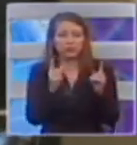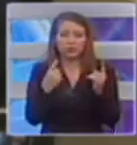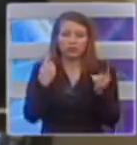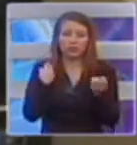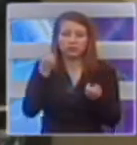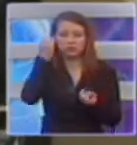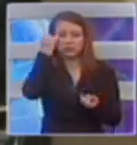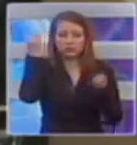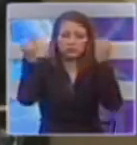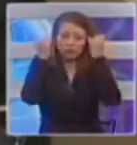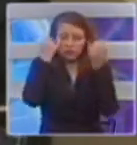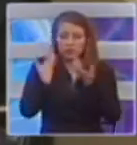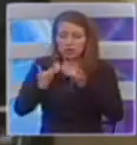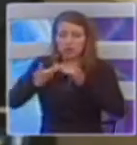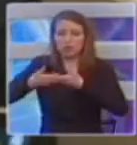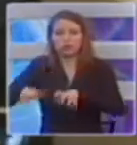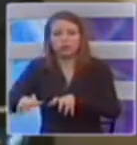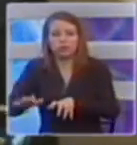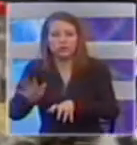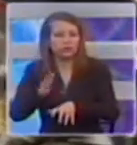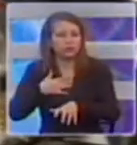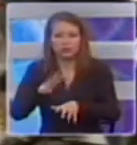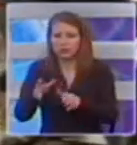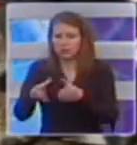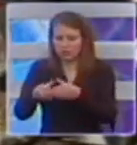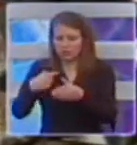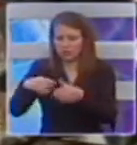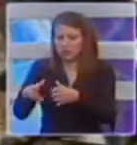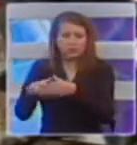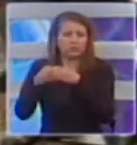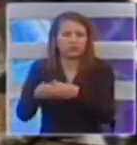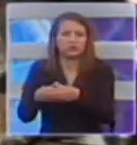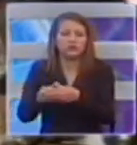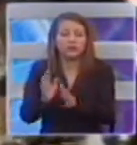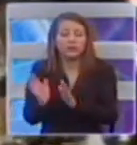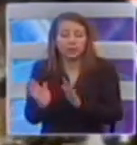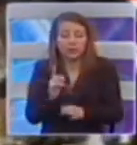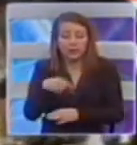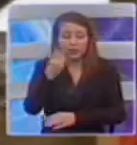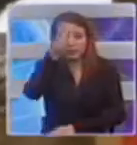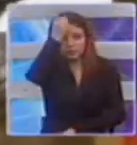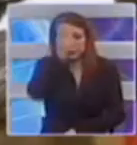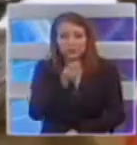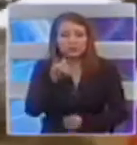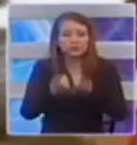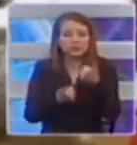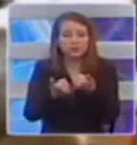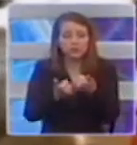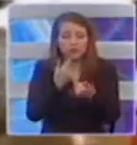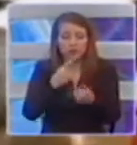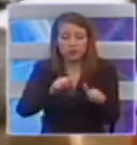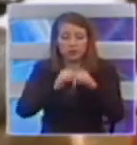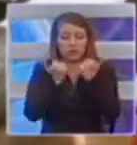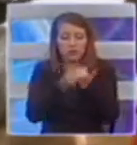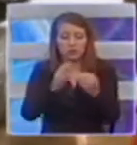hay divisionismo. No hay absolutamente eso. Otro de los puntos que se definirá en los próximos meses es si a la